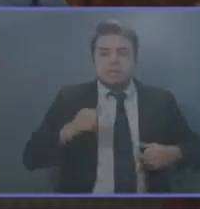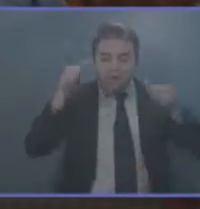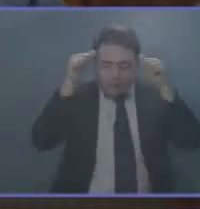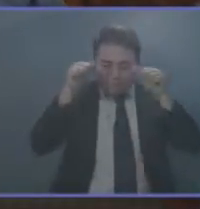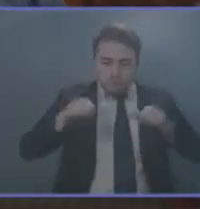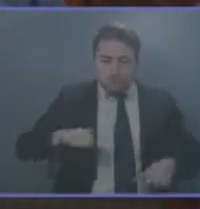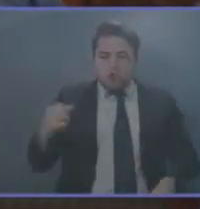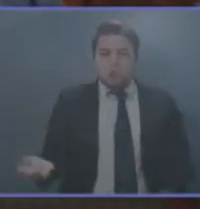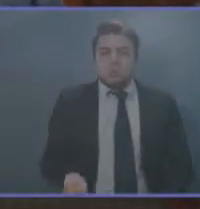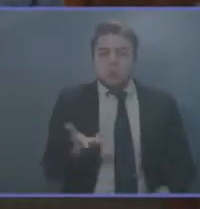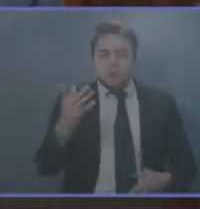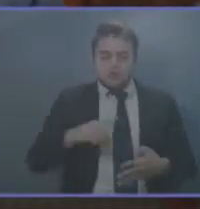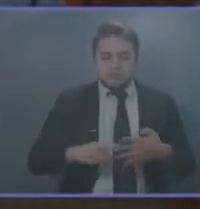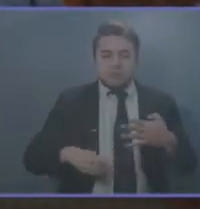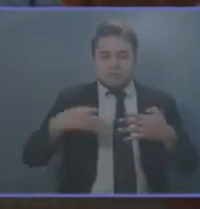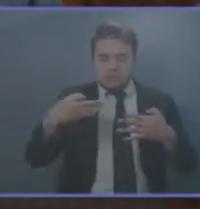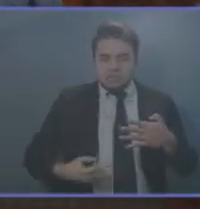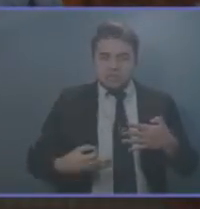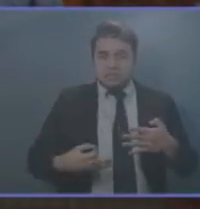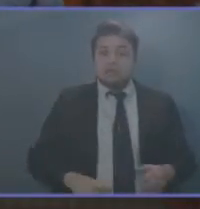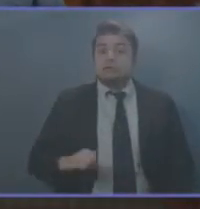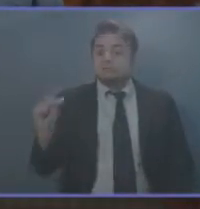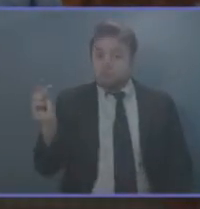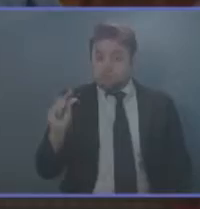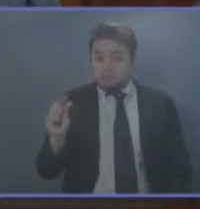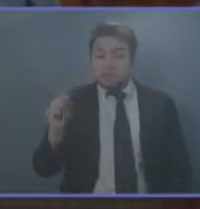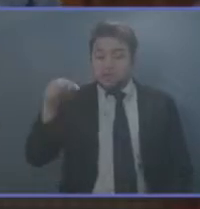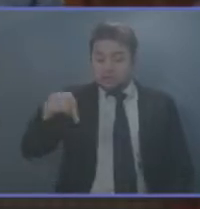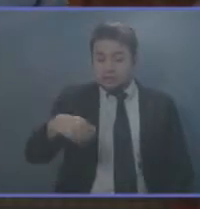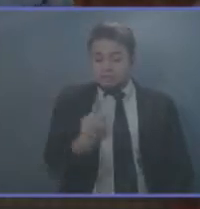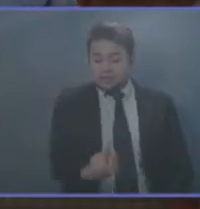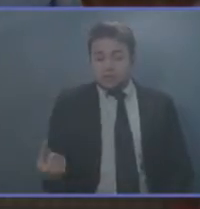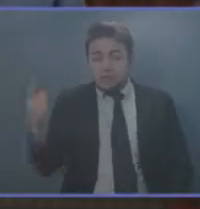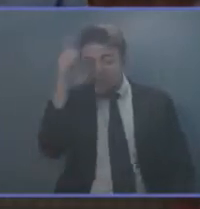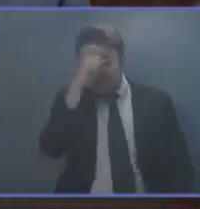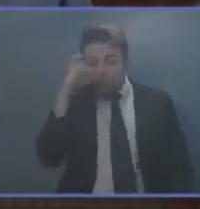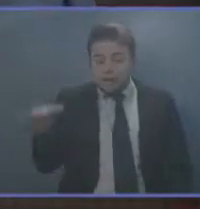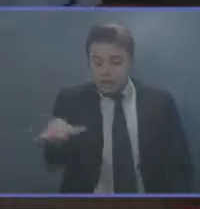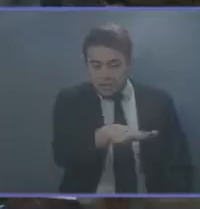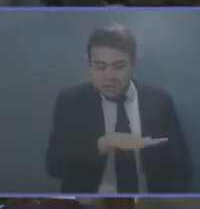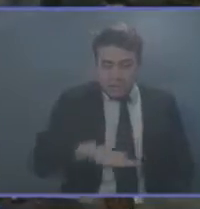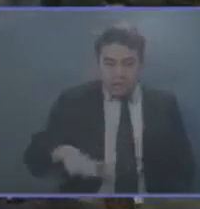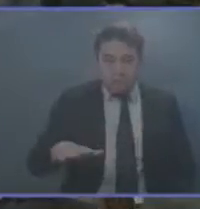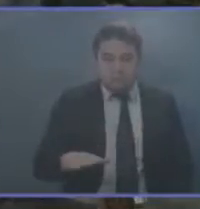respiro más durante un año a todos estos hermanos campesinos. Muchas gracias y bendiciones.